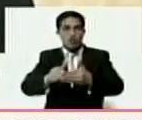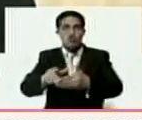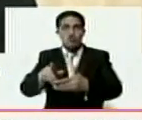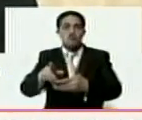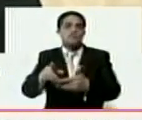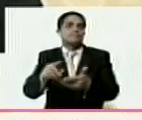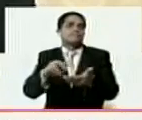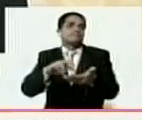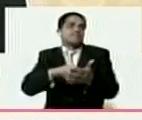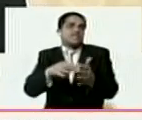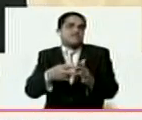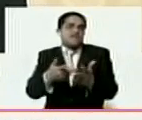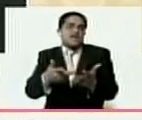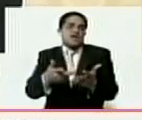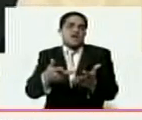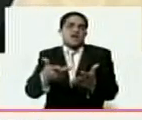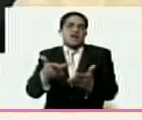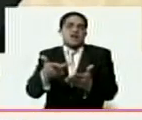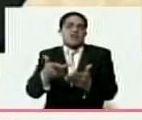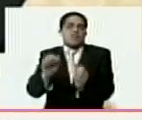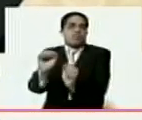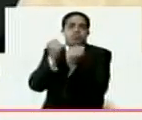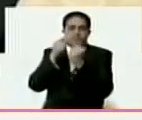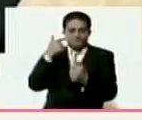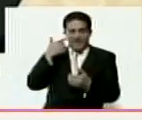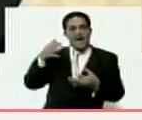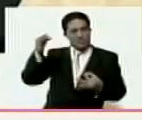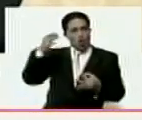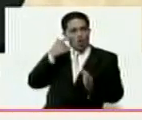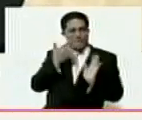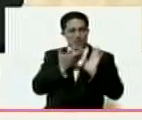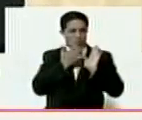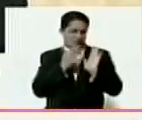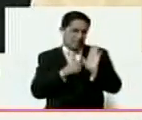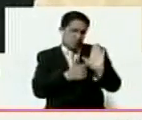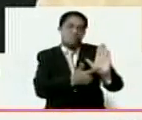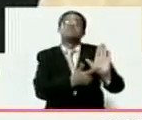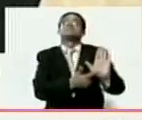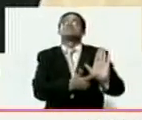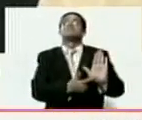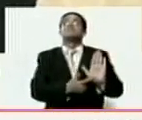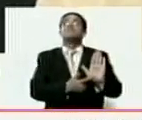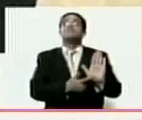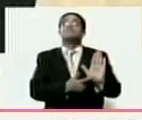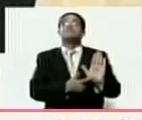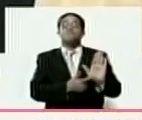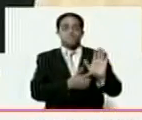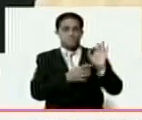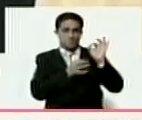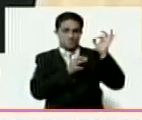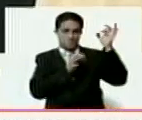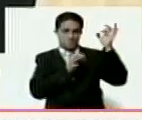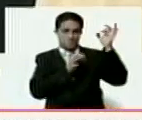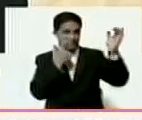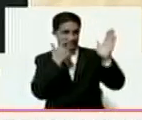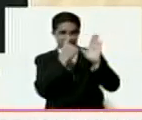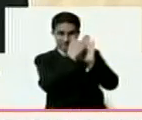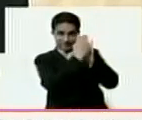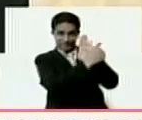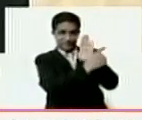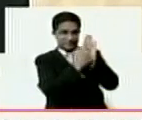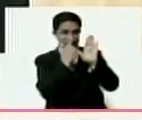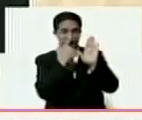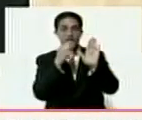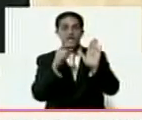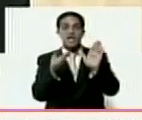debería ser. Nosotros hemos, miren, este documento, por ejemplo, que tiene el del